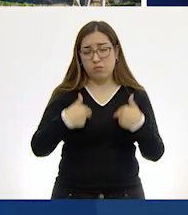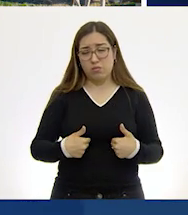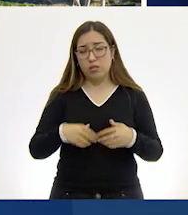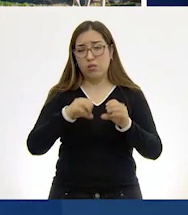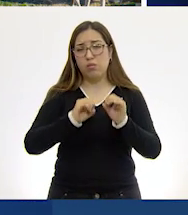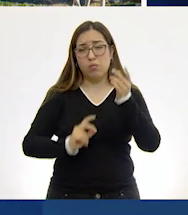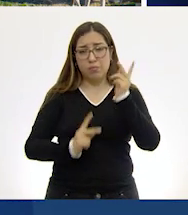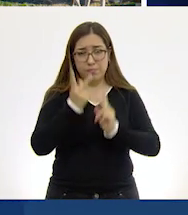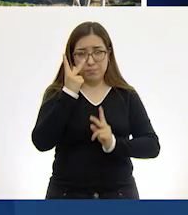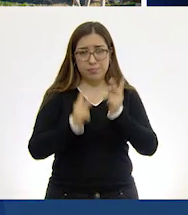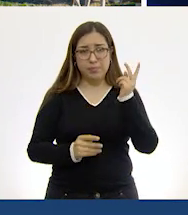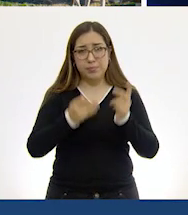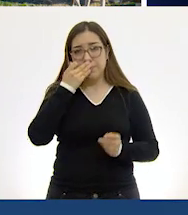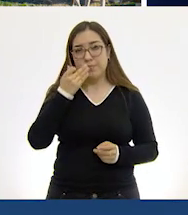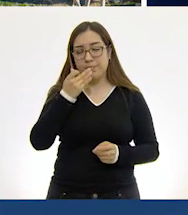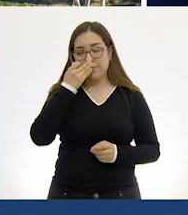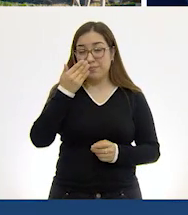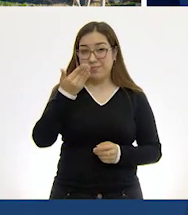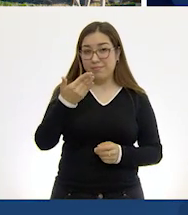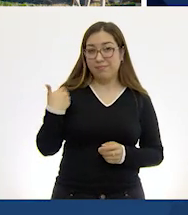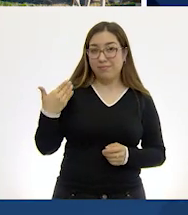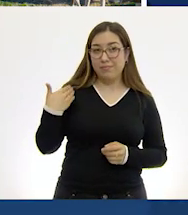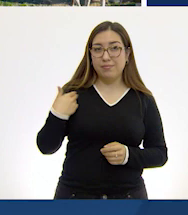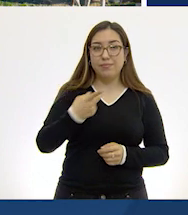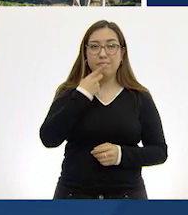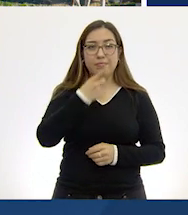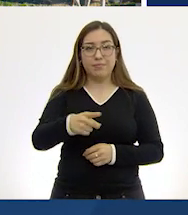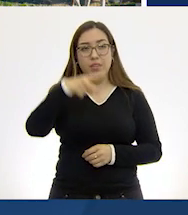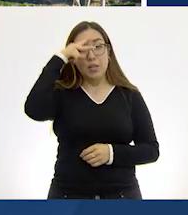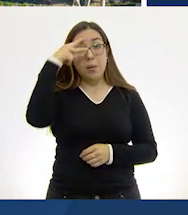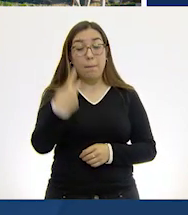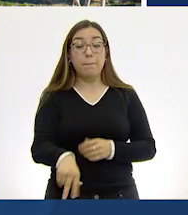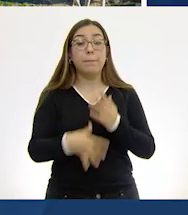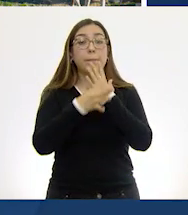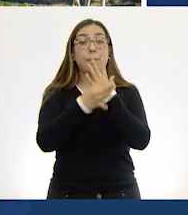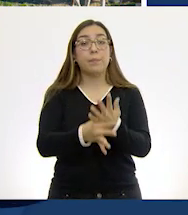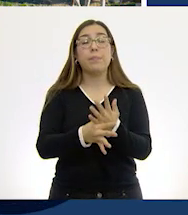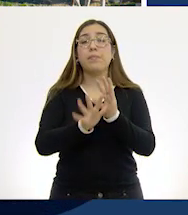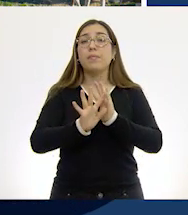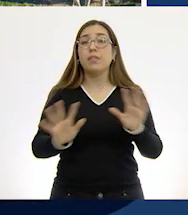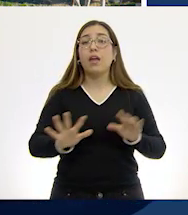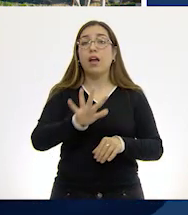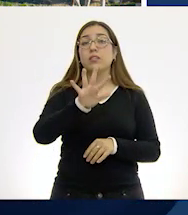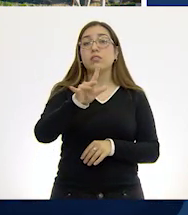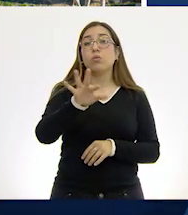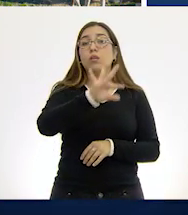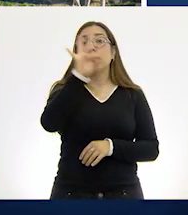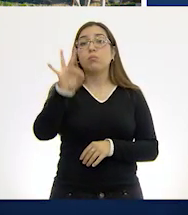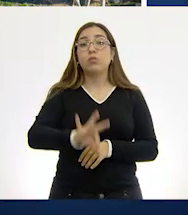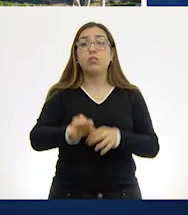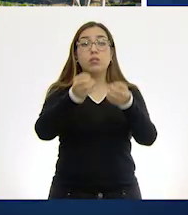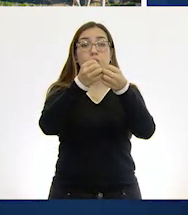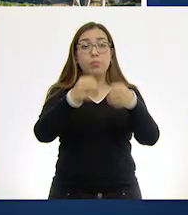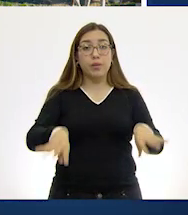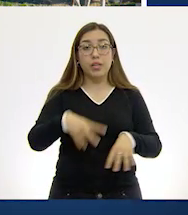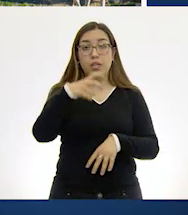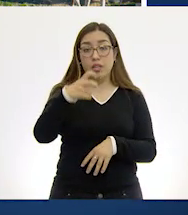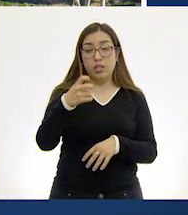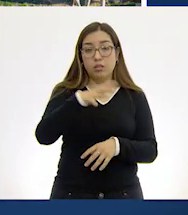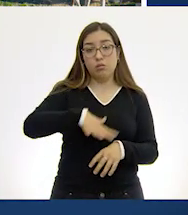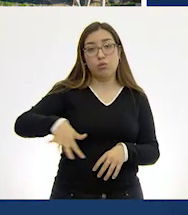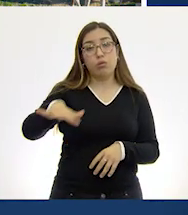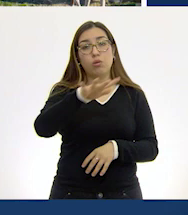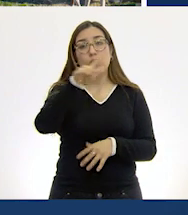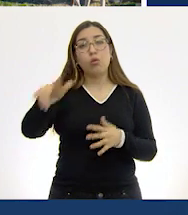naturaleza. Las últimas estimaciones señalan que en México se ha perdido alrededor del 50% de los ecosistemas